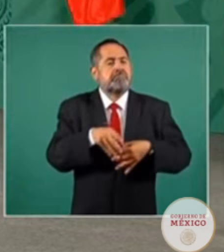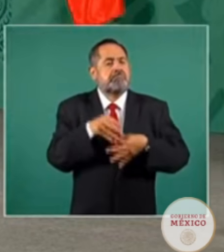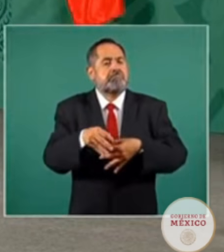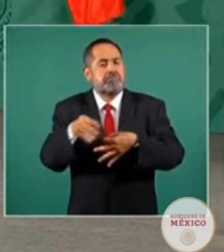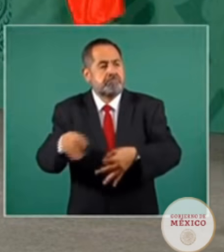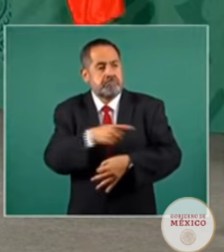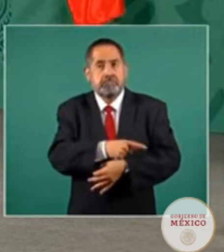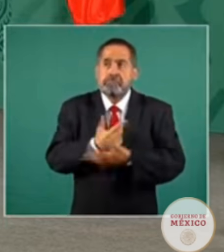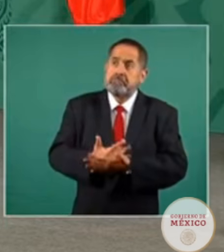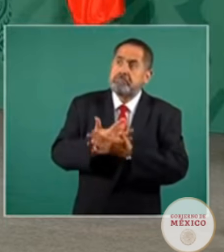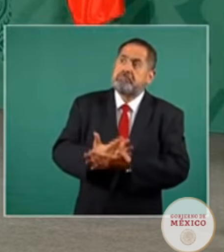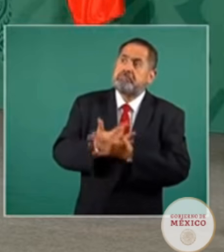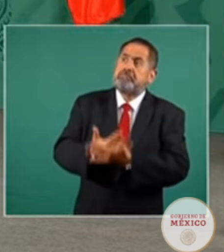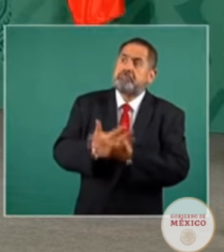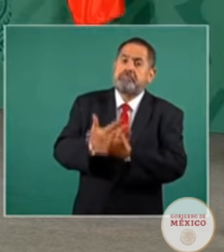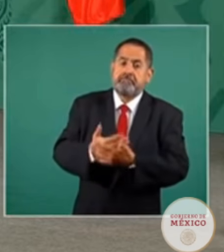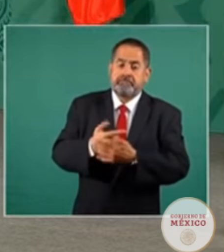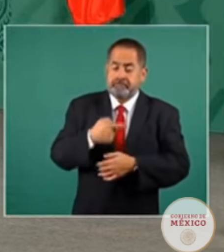y estén en la cárcel